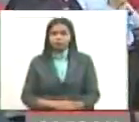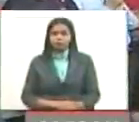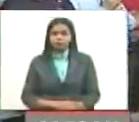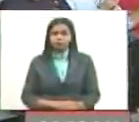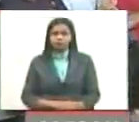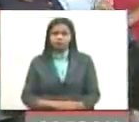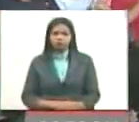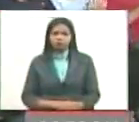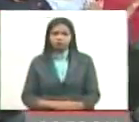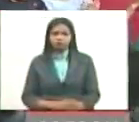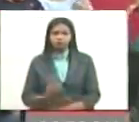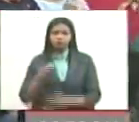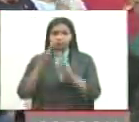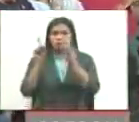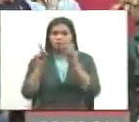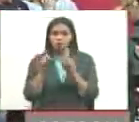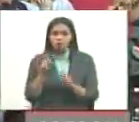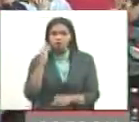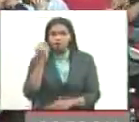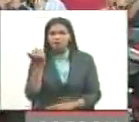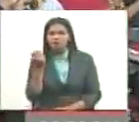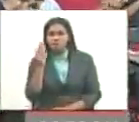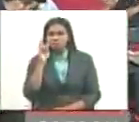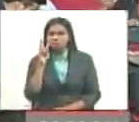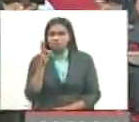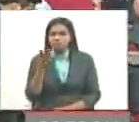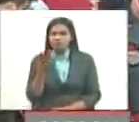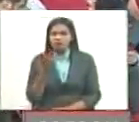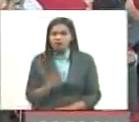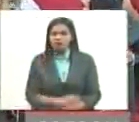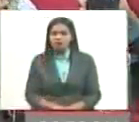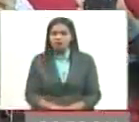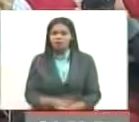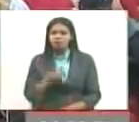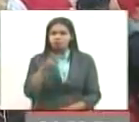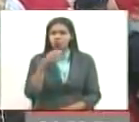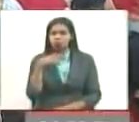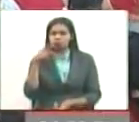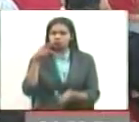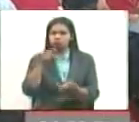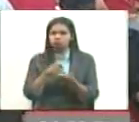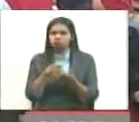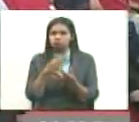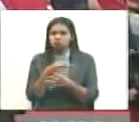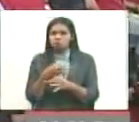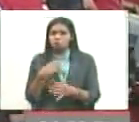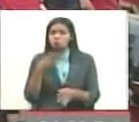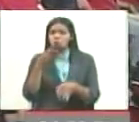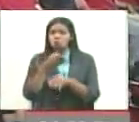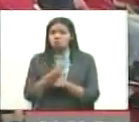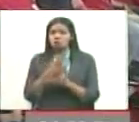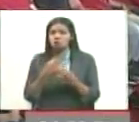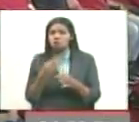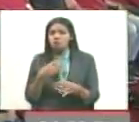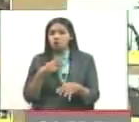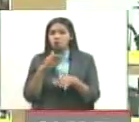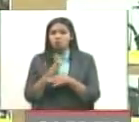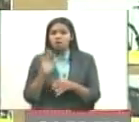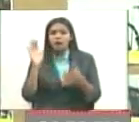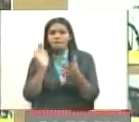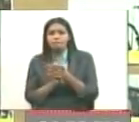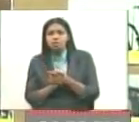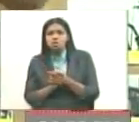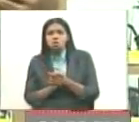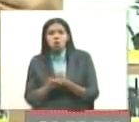Tú le preguntas a ellos, mira, tú le preguntas a ellos, ¿usted estaba ahí a bala? No, bueno, yo fui porque tú sabes, el compañerismo, la